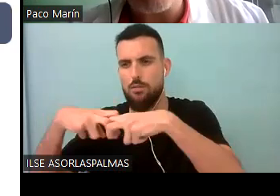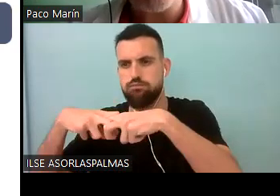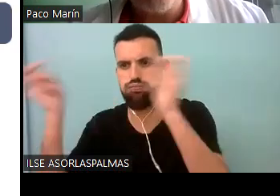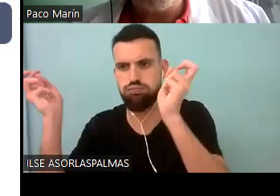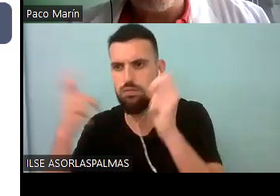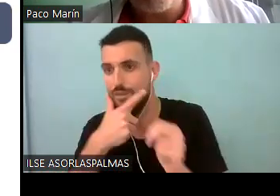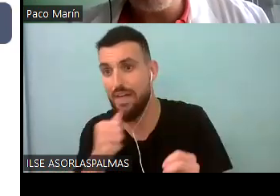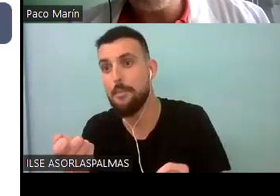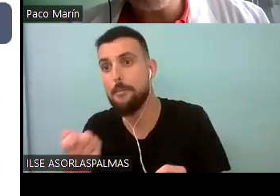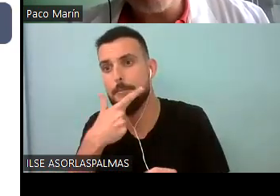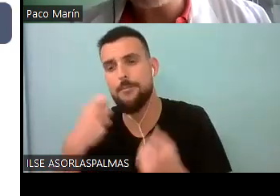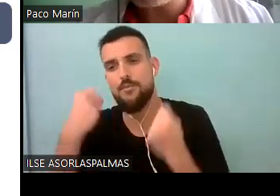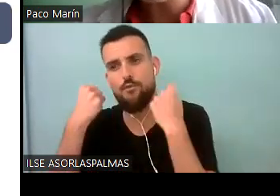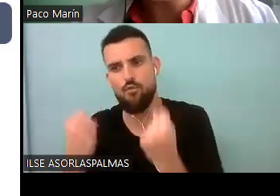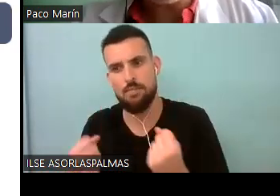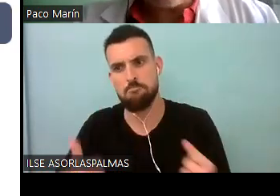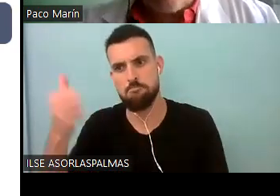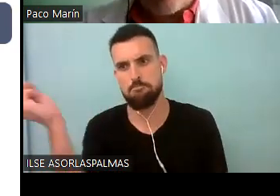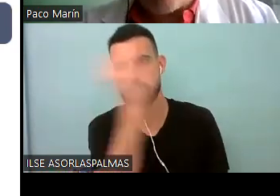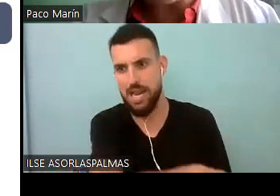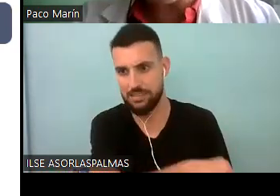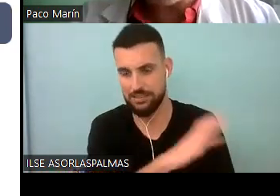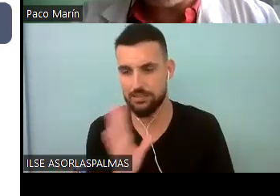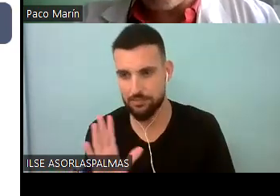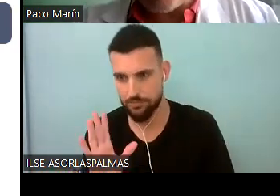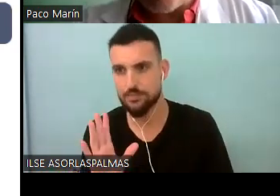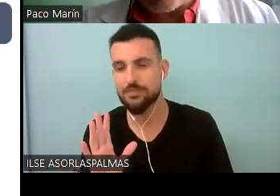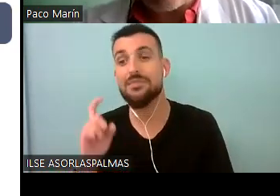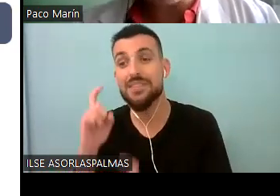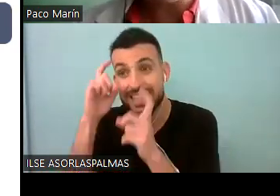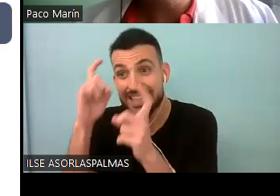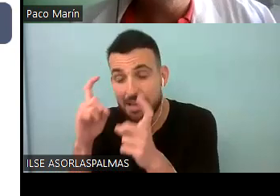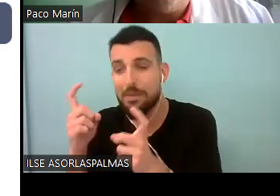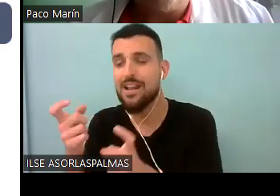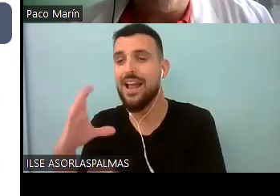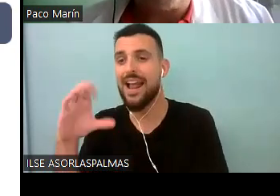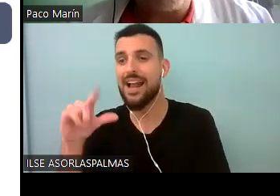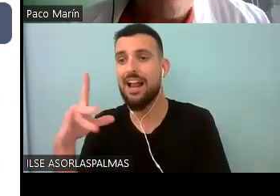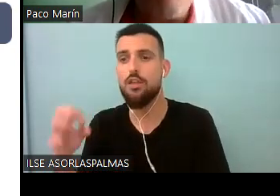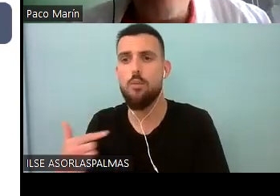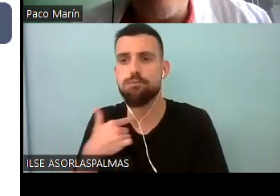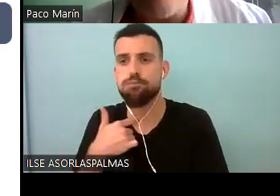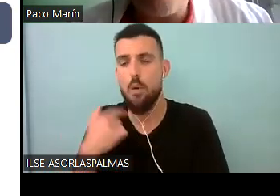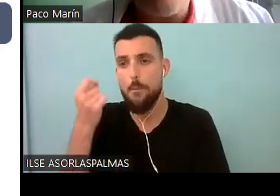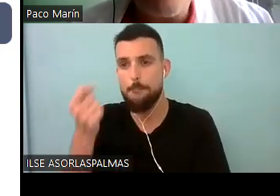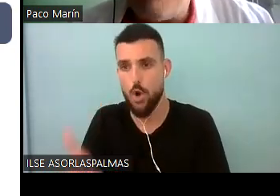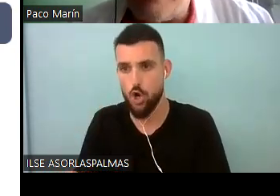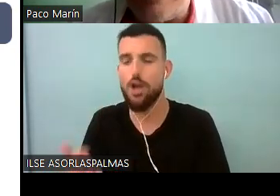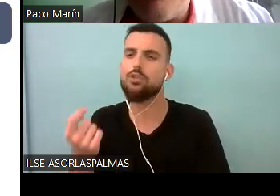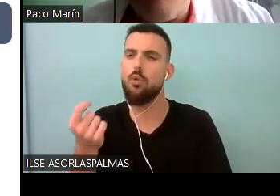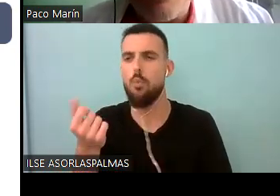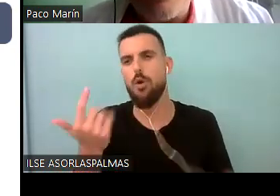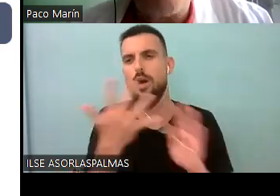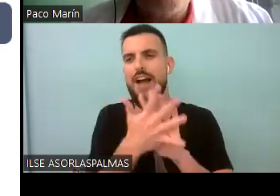medicamento, que es algún medicamento que evite esa resorción, esa eliminación del calcio en los huesos. Esa sería un poco la diferencia a